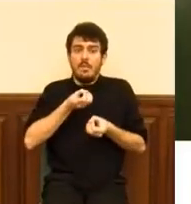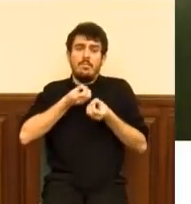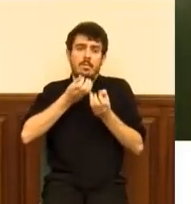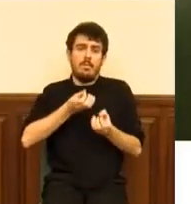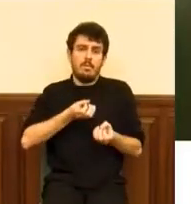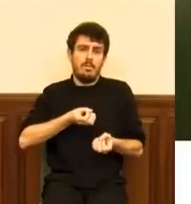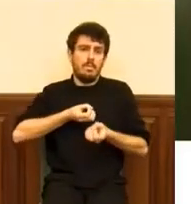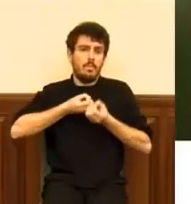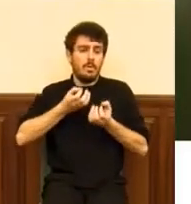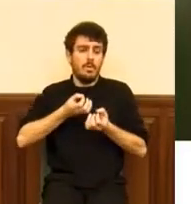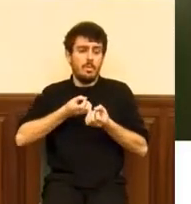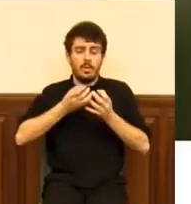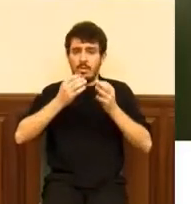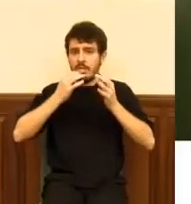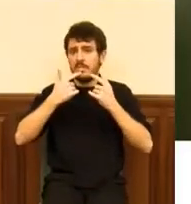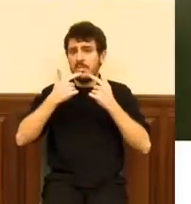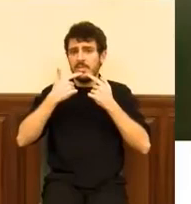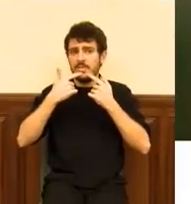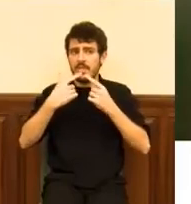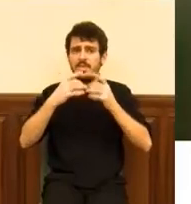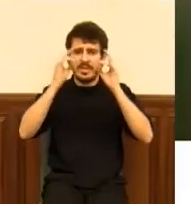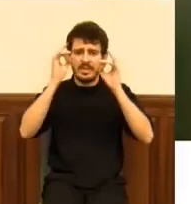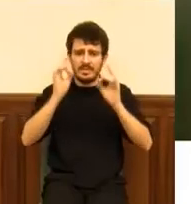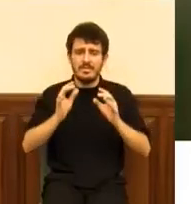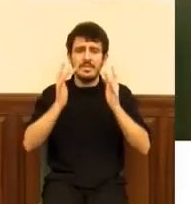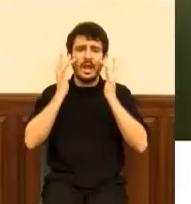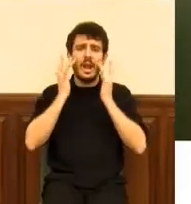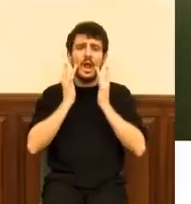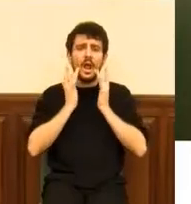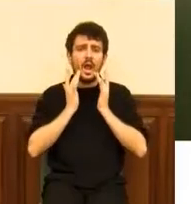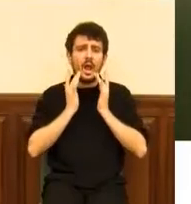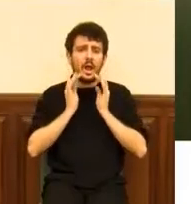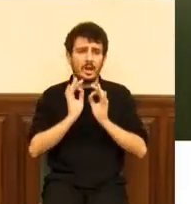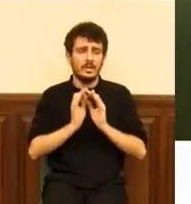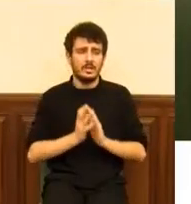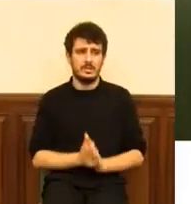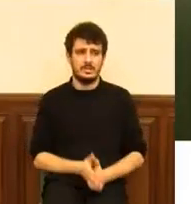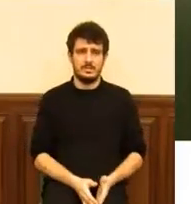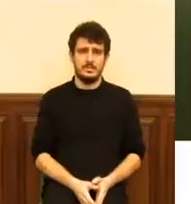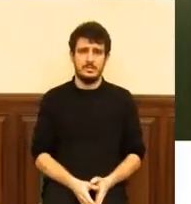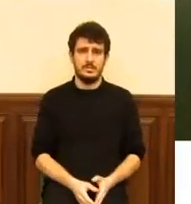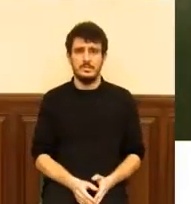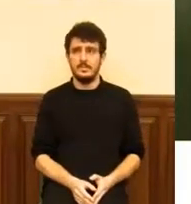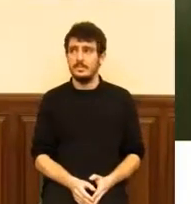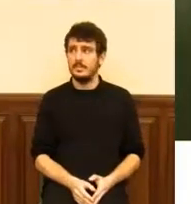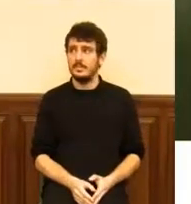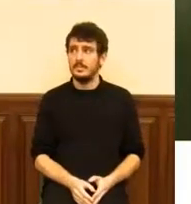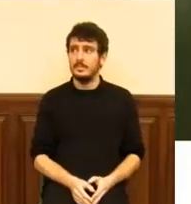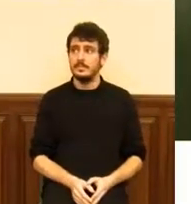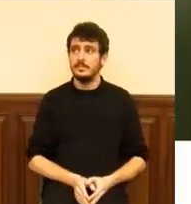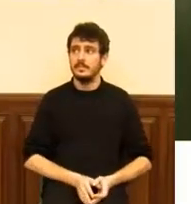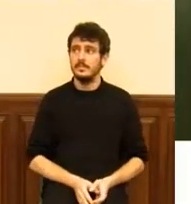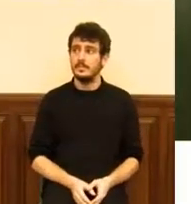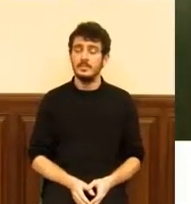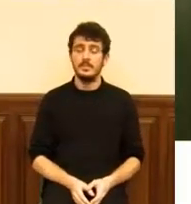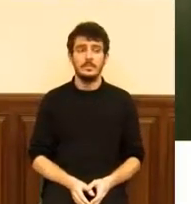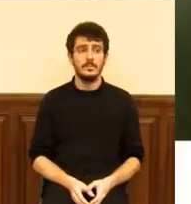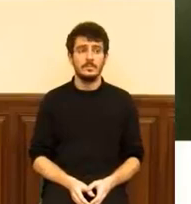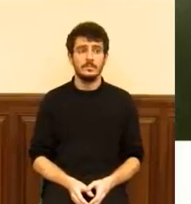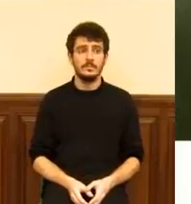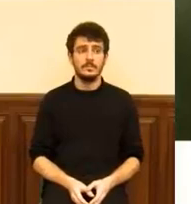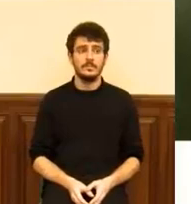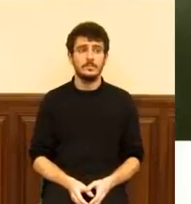manifestaciones, o sea, lo está diciendo. O sea, que no hace falta ser